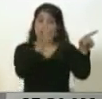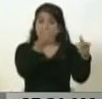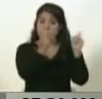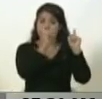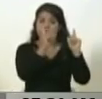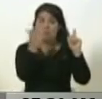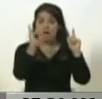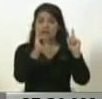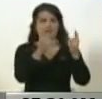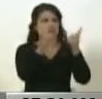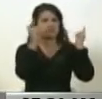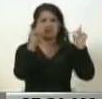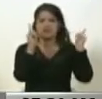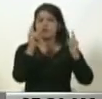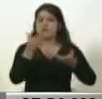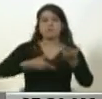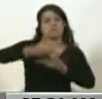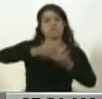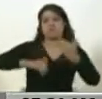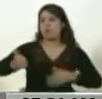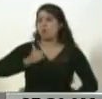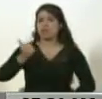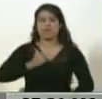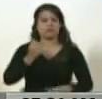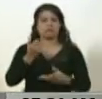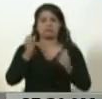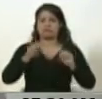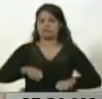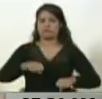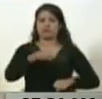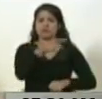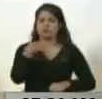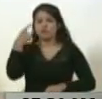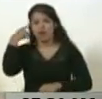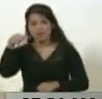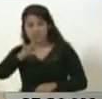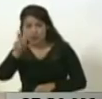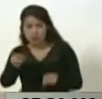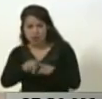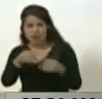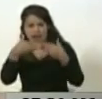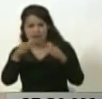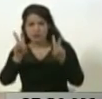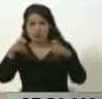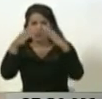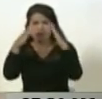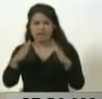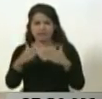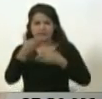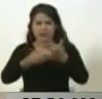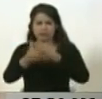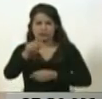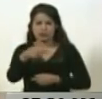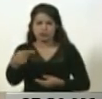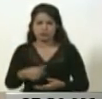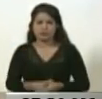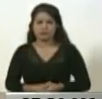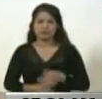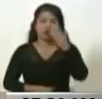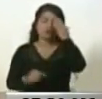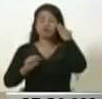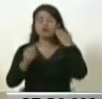propia legalidad en Colombia a estas casas de cambio en Cúcuta? Mira, nosotros vamos a darle la posibilidad a venezolanos y a colombianos